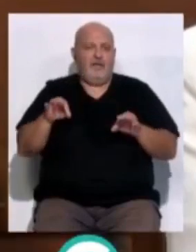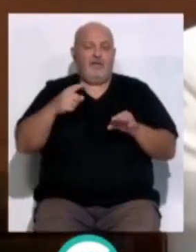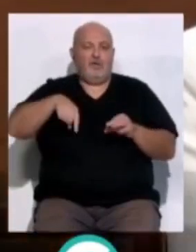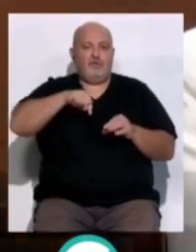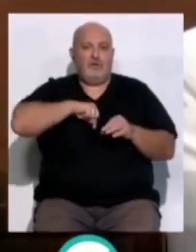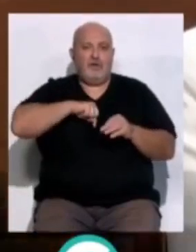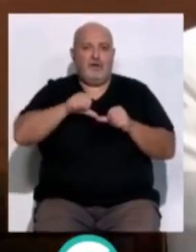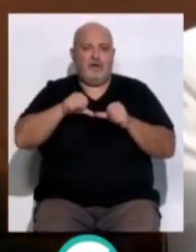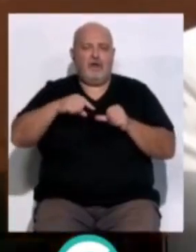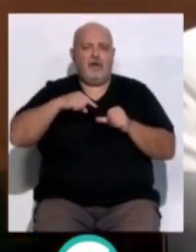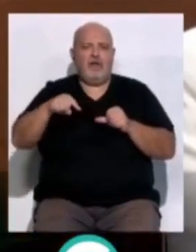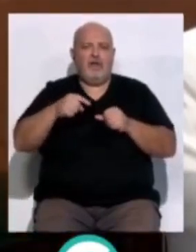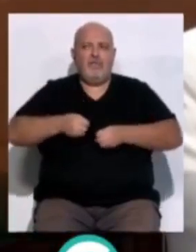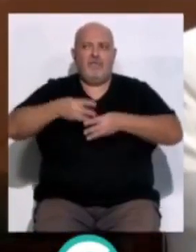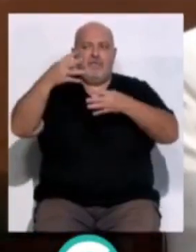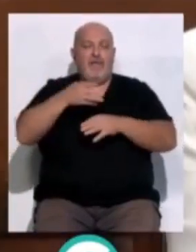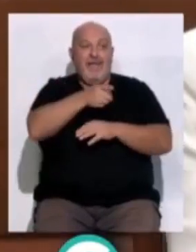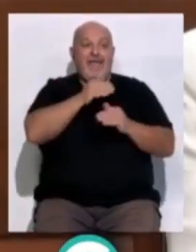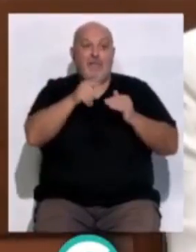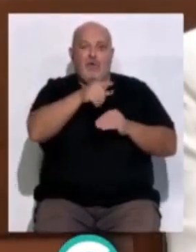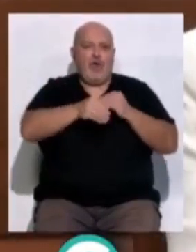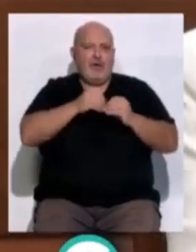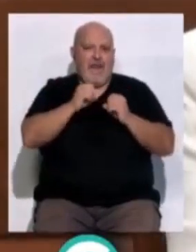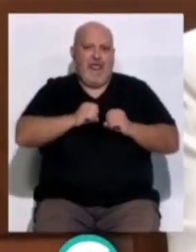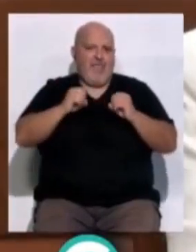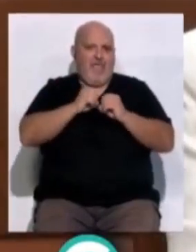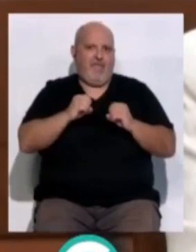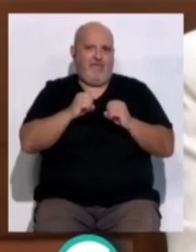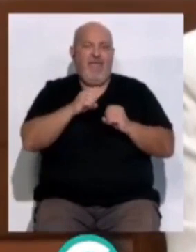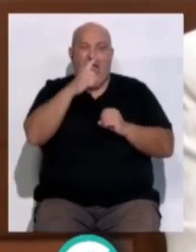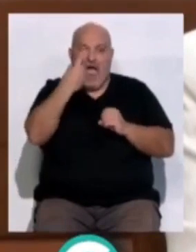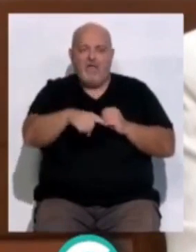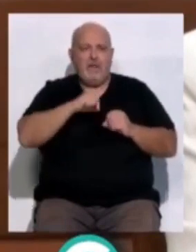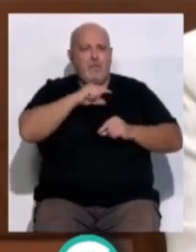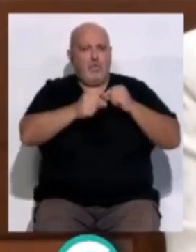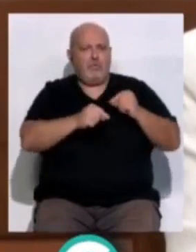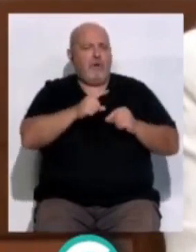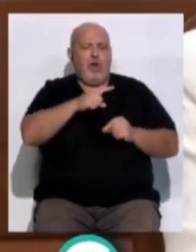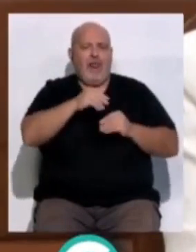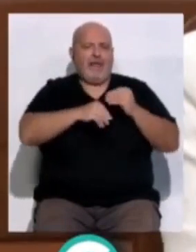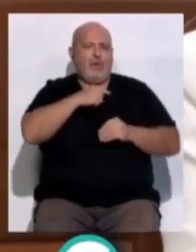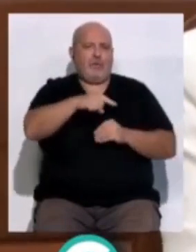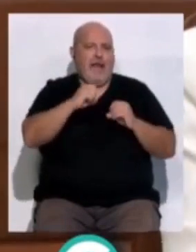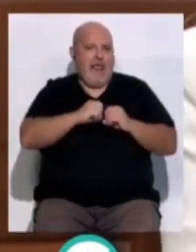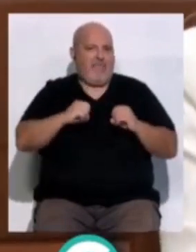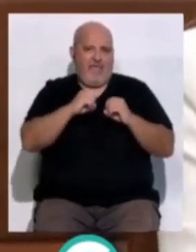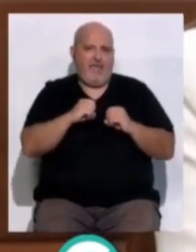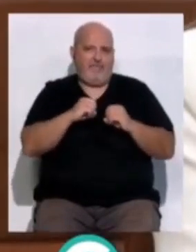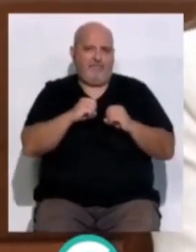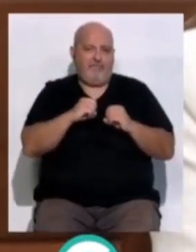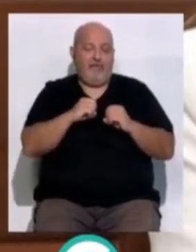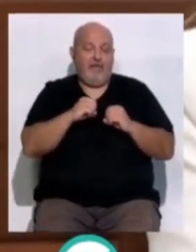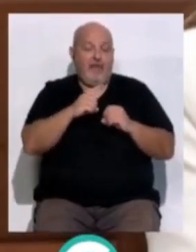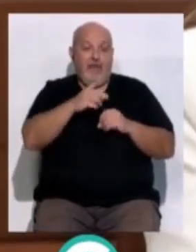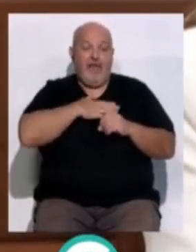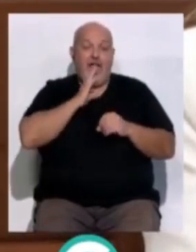Nosotros vamos a ejecutar la vivienda que ellos nos ejecutaron, con el presupuesto que tienen ellos para hacerlo. O sea, que ellos pudieron hacerlo y no lo